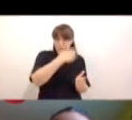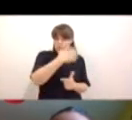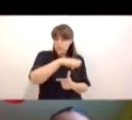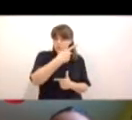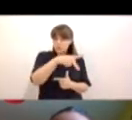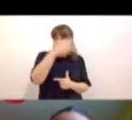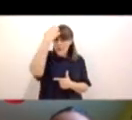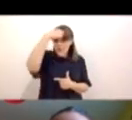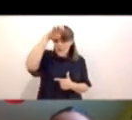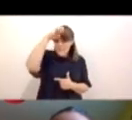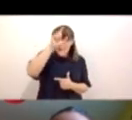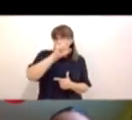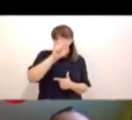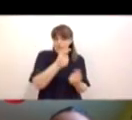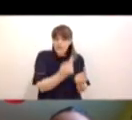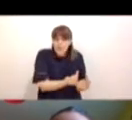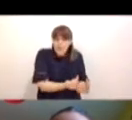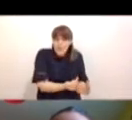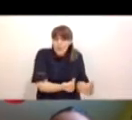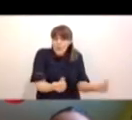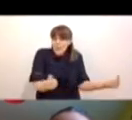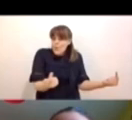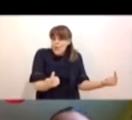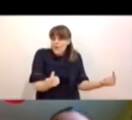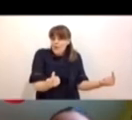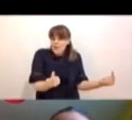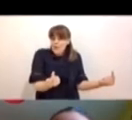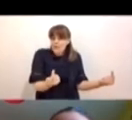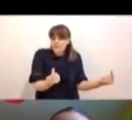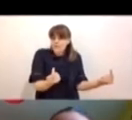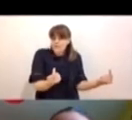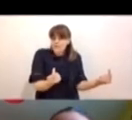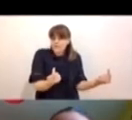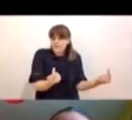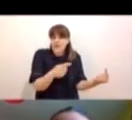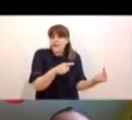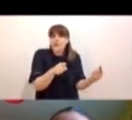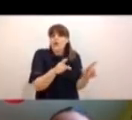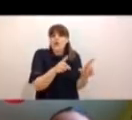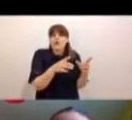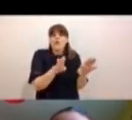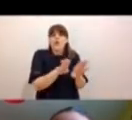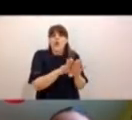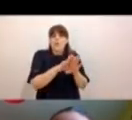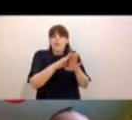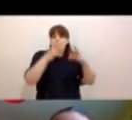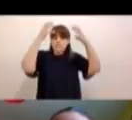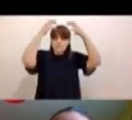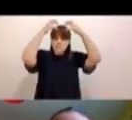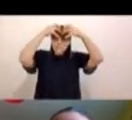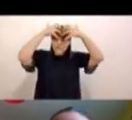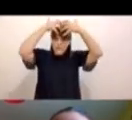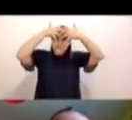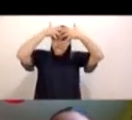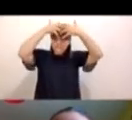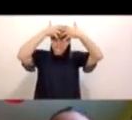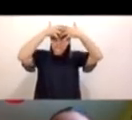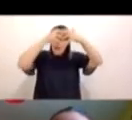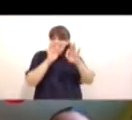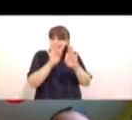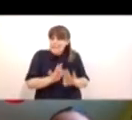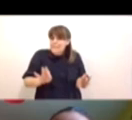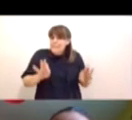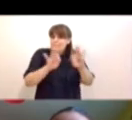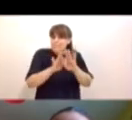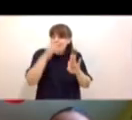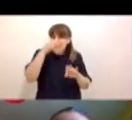vivieron en su primera infancia o en sus primeros años de vida no desarrollaron las partes del cerebro que son esenciales para tener una vida